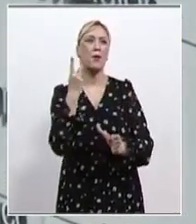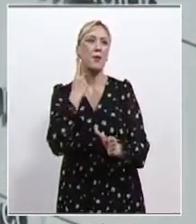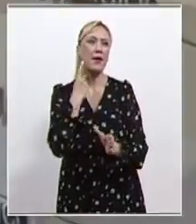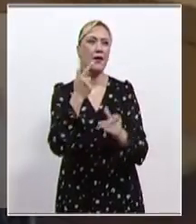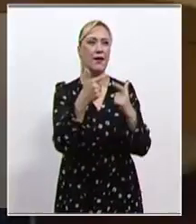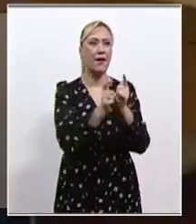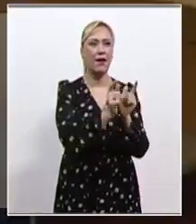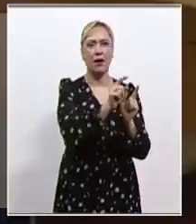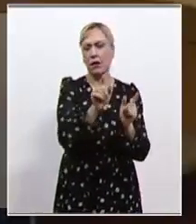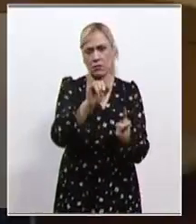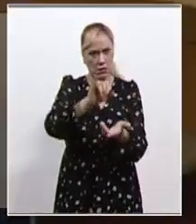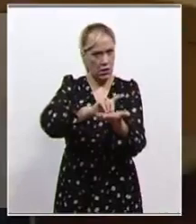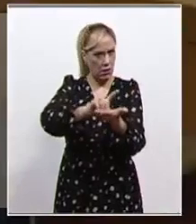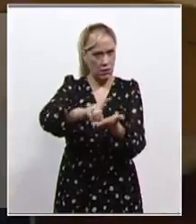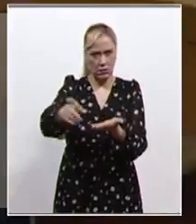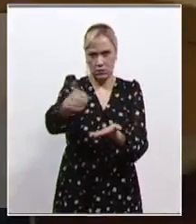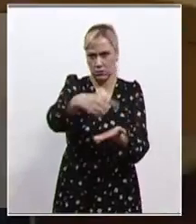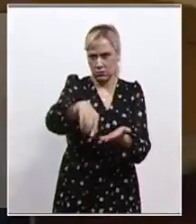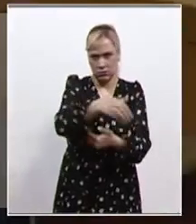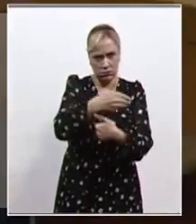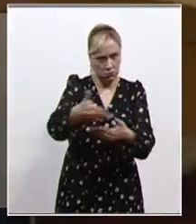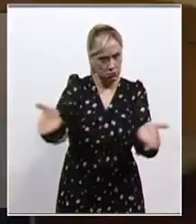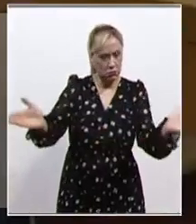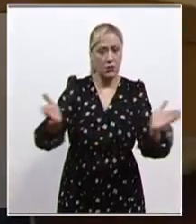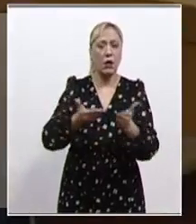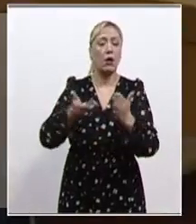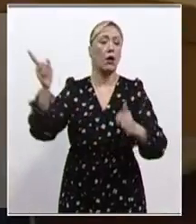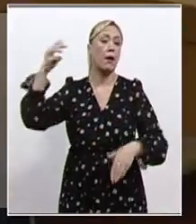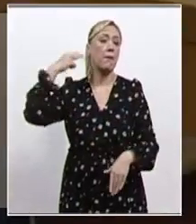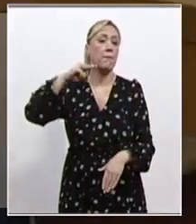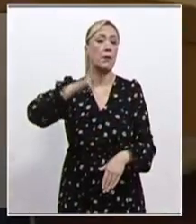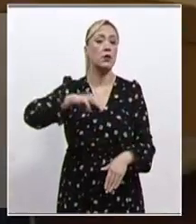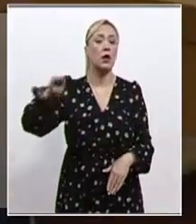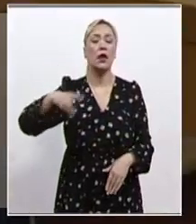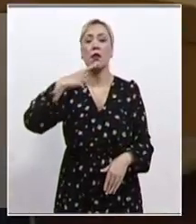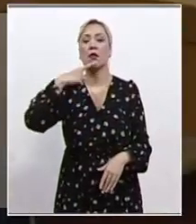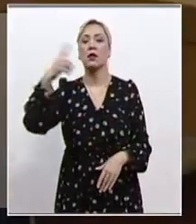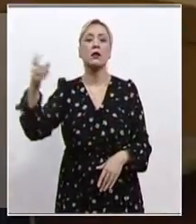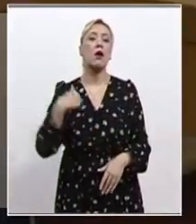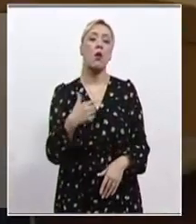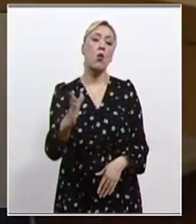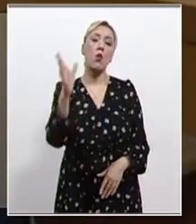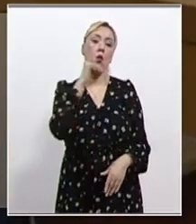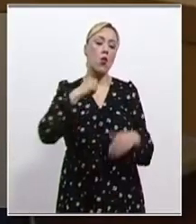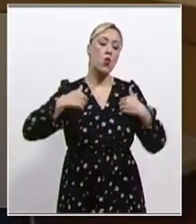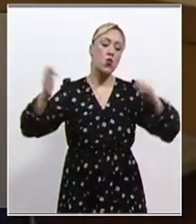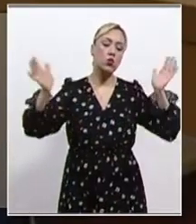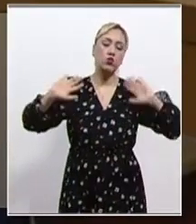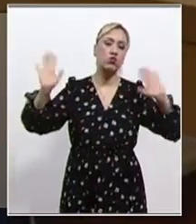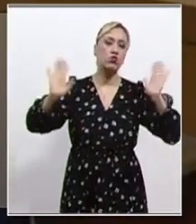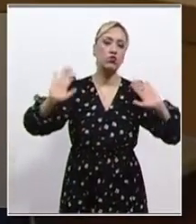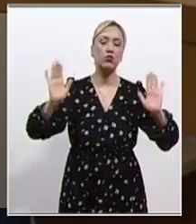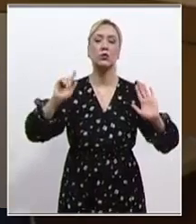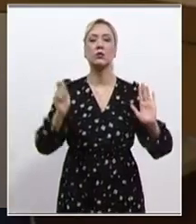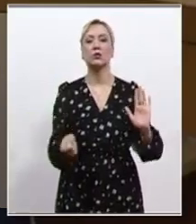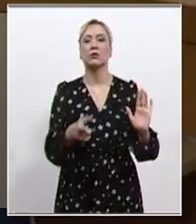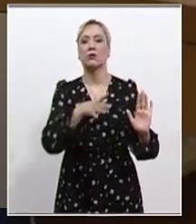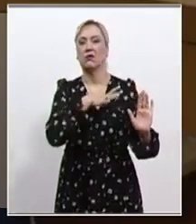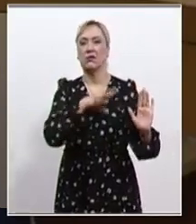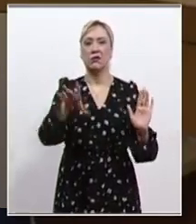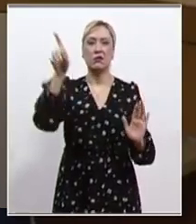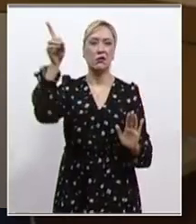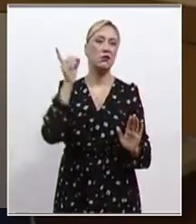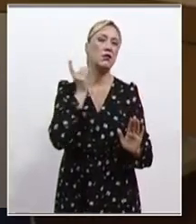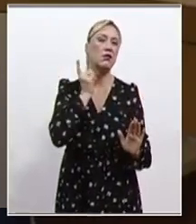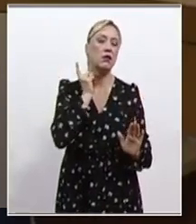que revocó una resolución del Tribunal Electoral de Michoacán que se había declarado incompetente para conocer sobre la omisión del Congreso local